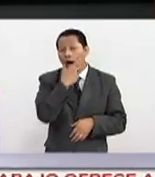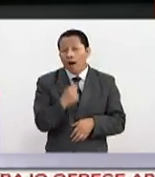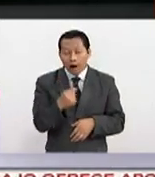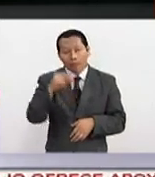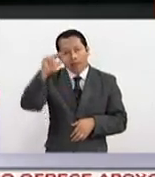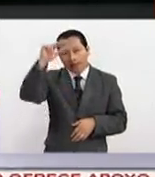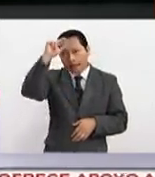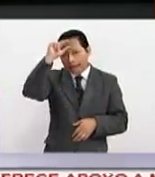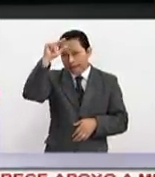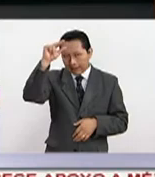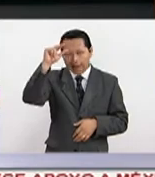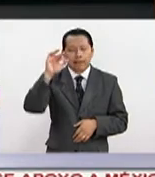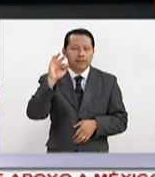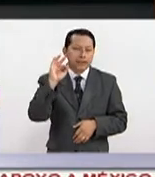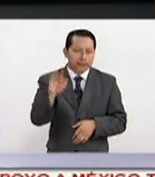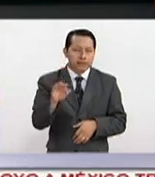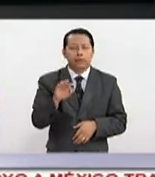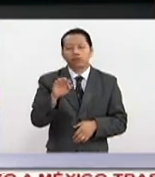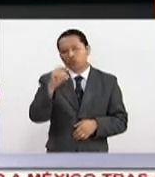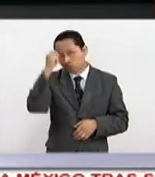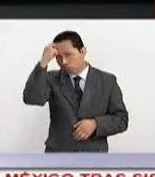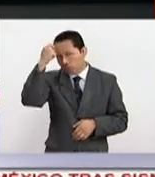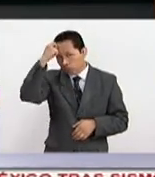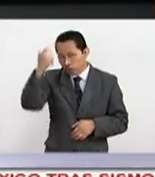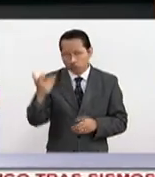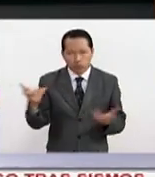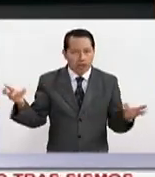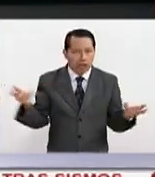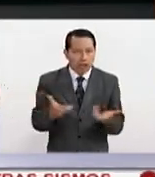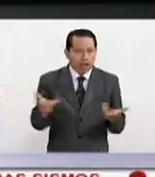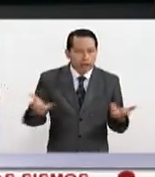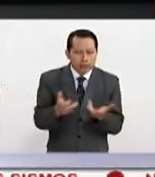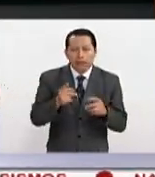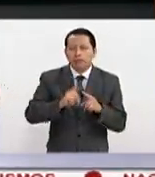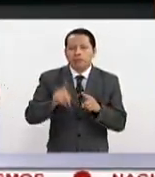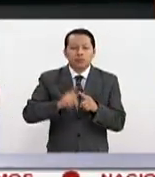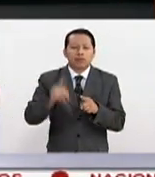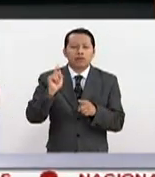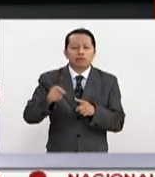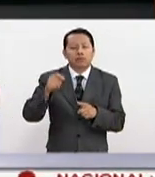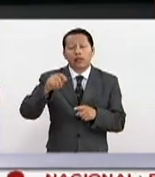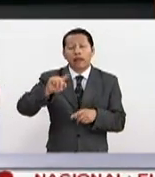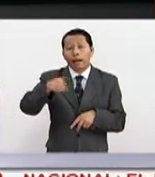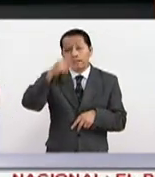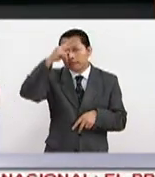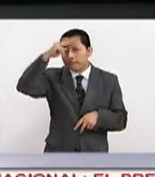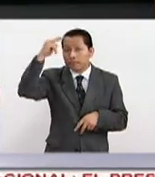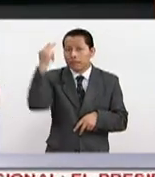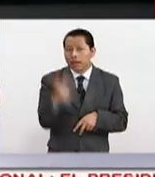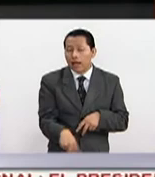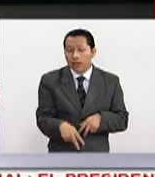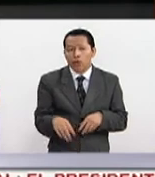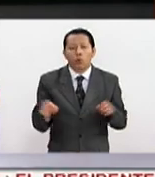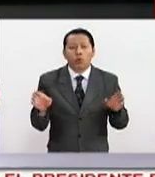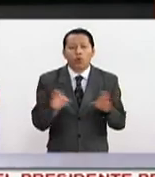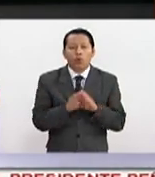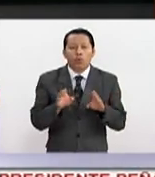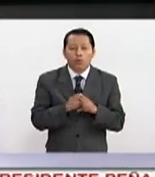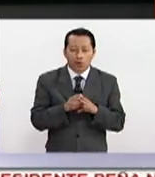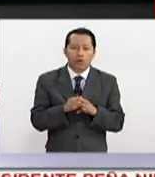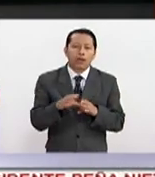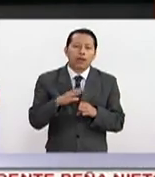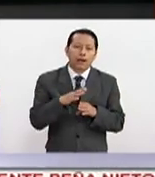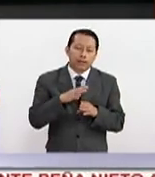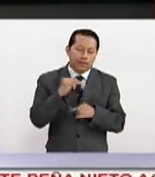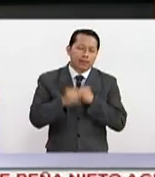hombre inteligente, un hombre creativo, un hombre que pues es uno de los mexicanos que está en este momento en la